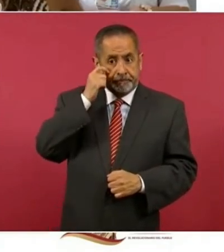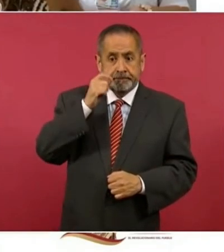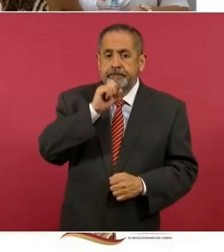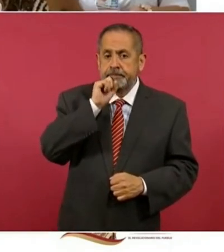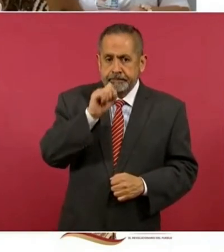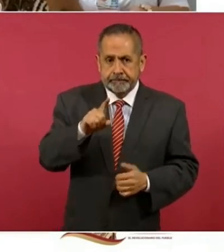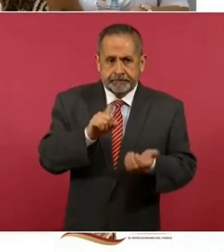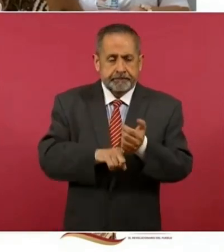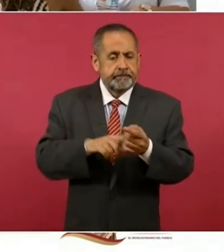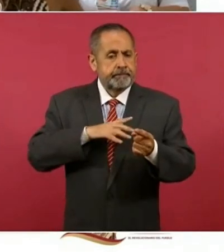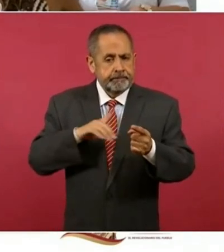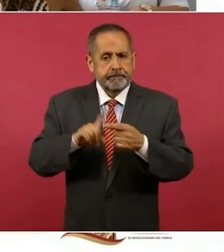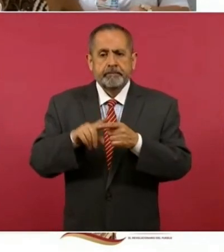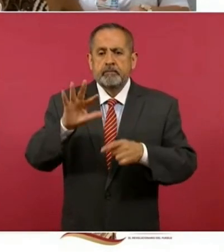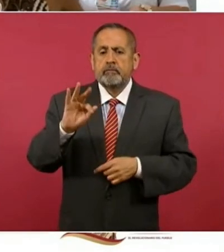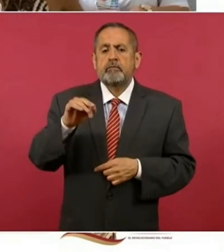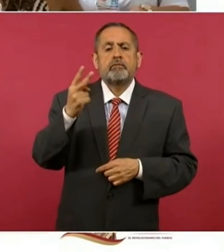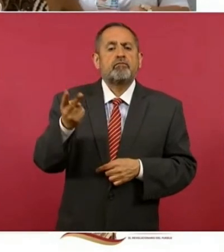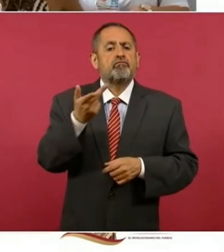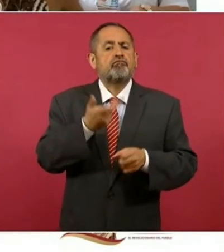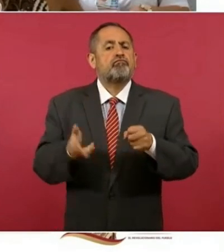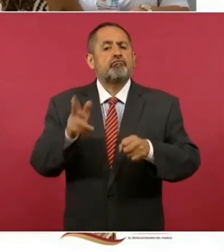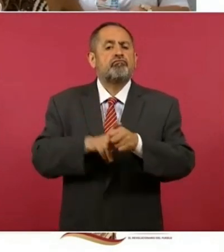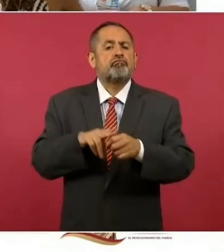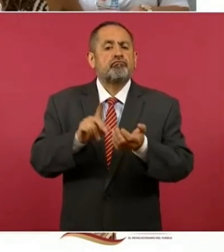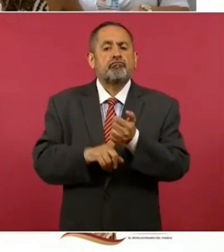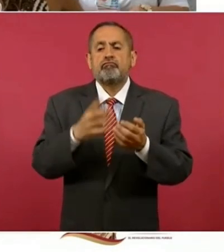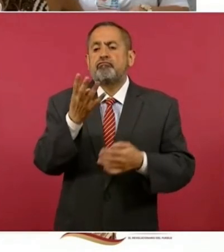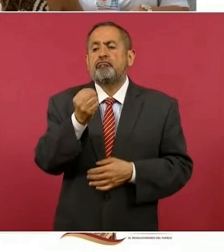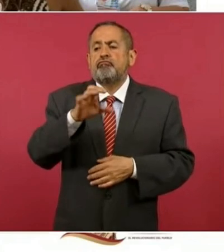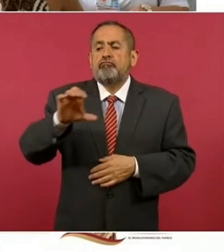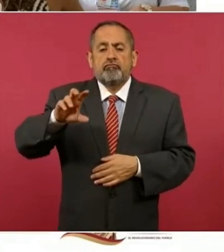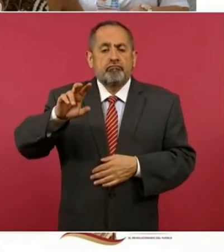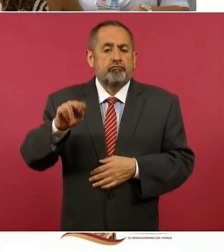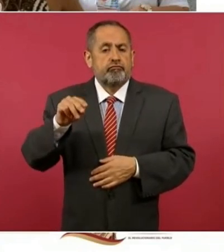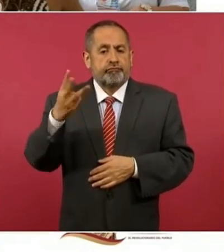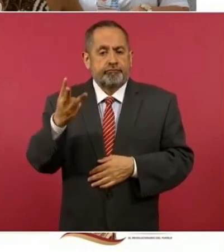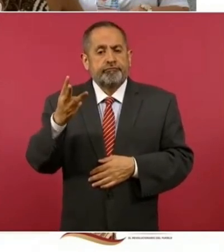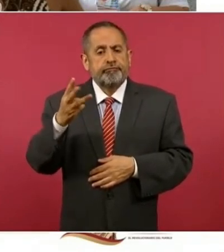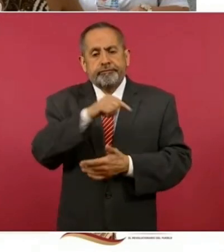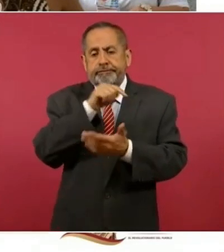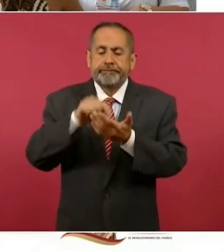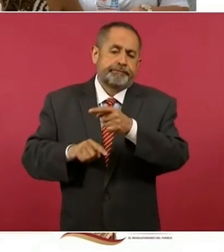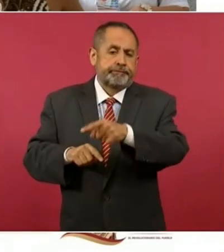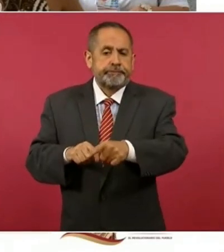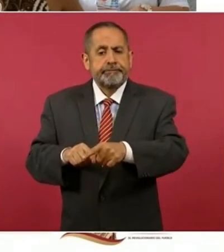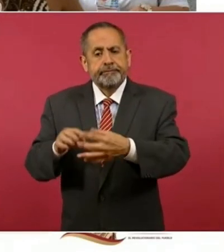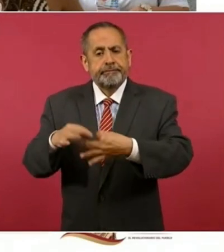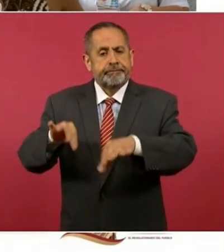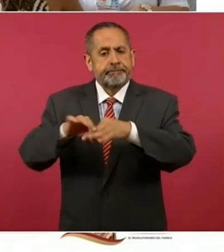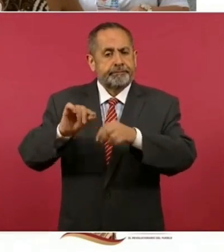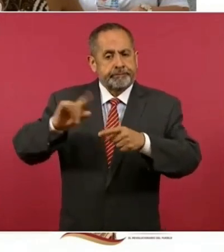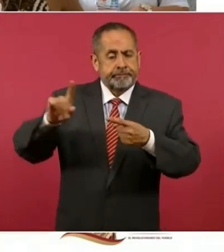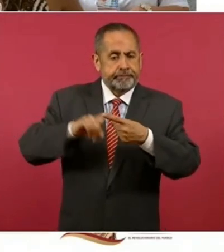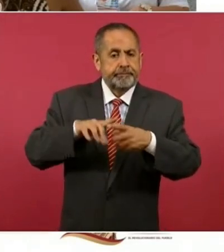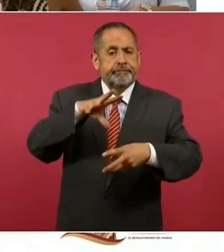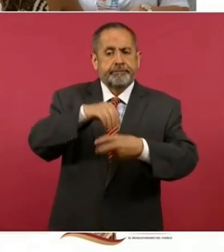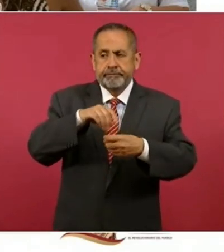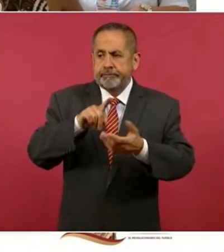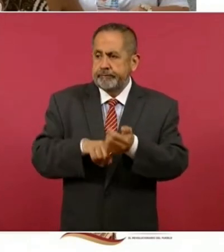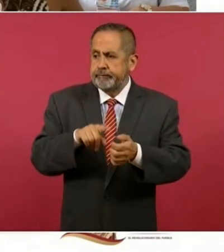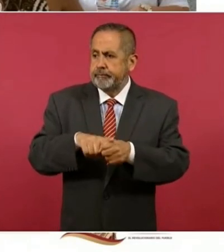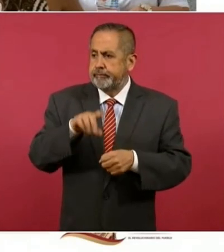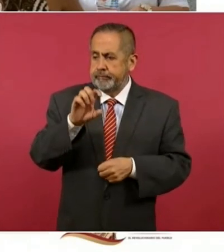donde ya hay presencia en 42 hospitales, 983 centros de salud de primer nivel, se cuenta con una cobertura